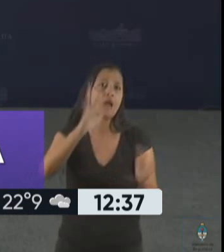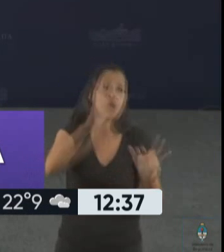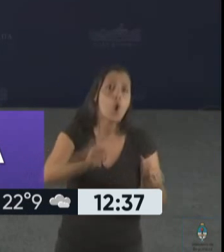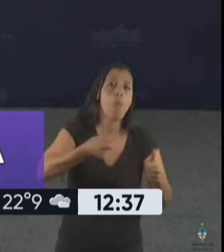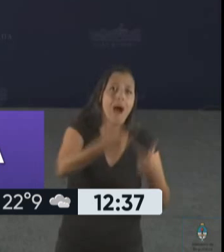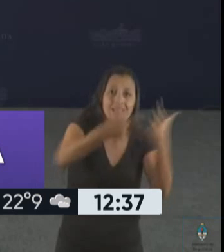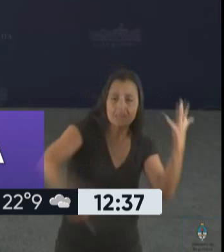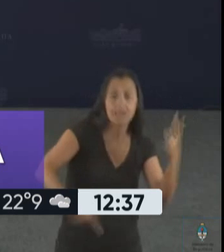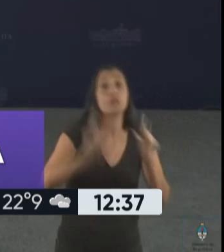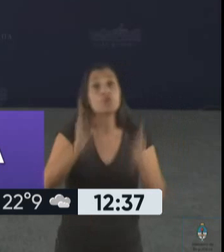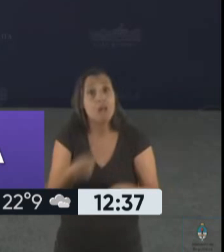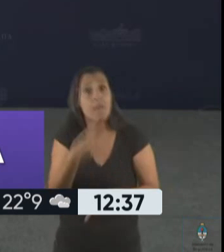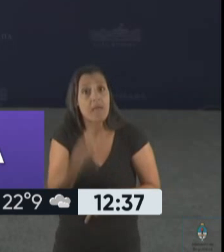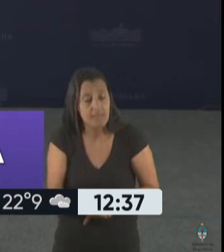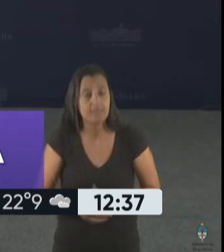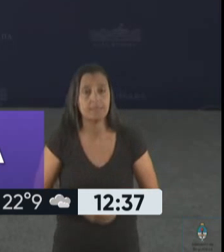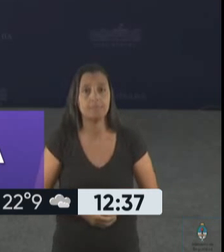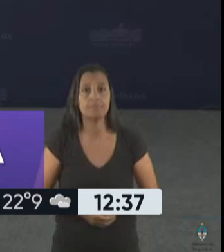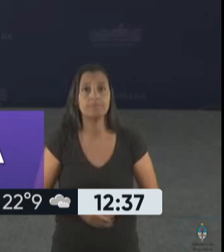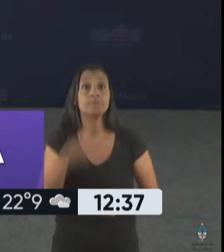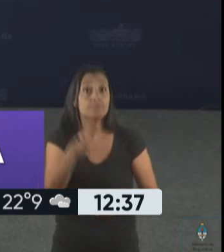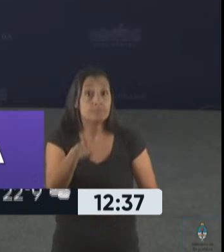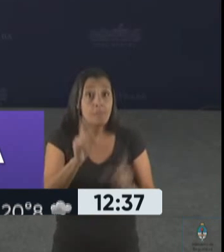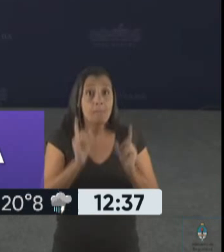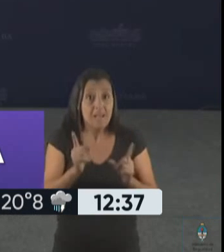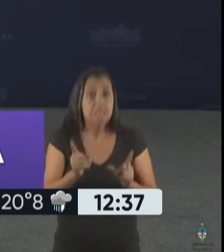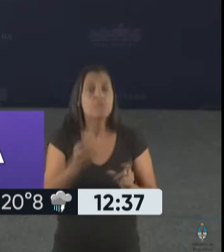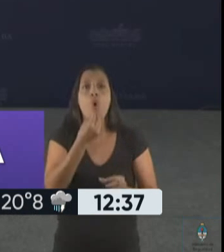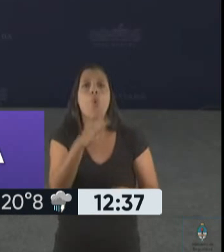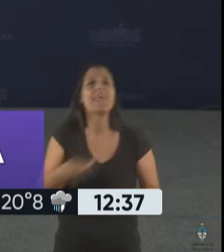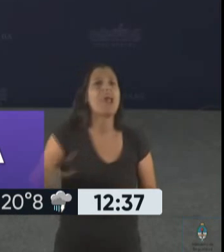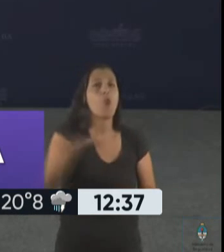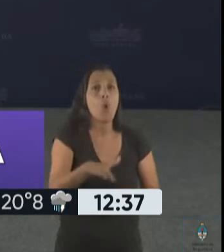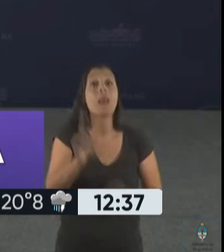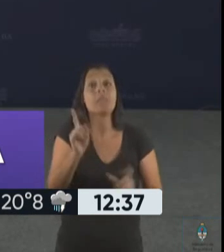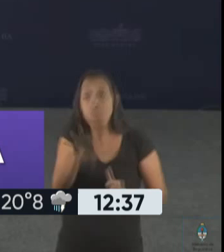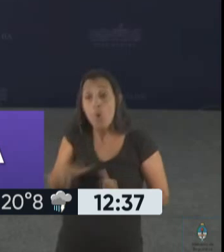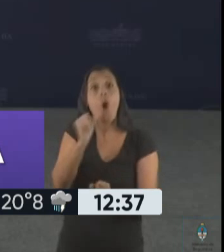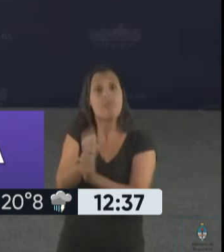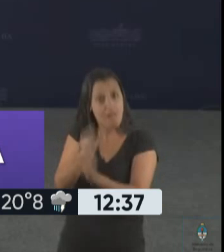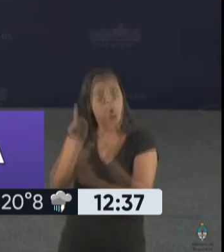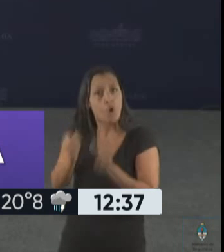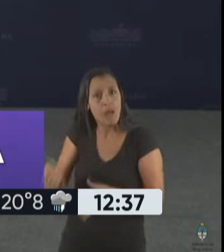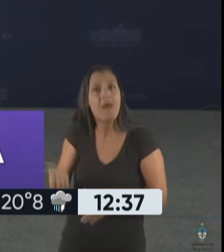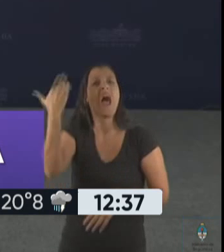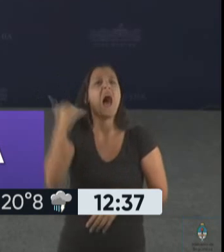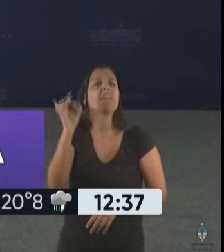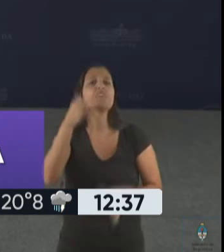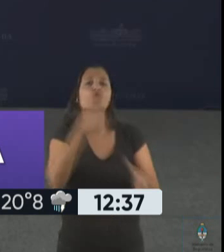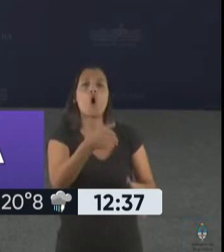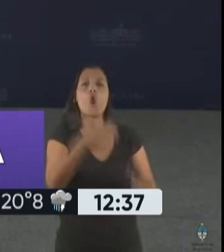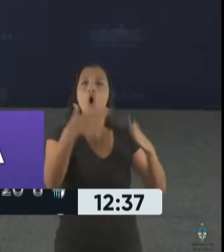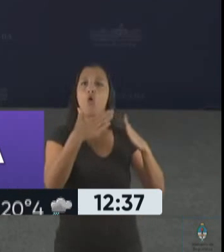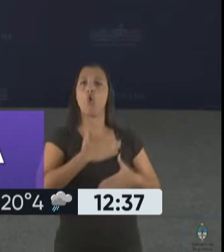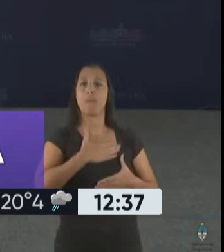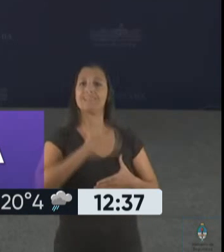se plantea que esto se extiende al lugar de trabajo de la persona. Antes era solo en el domicilio,